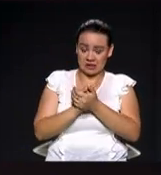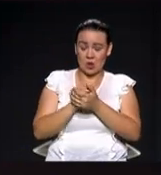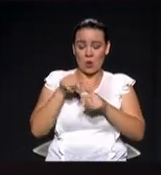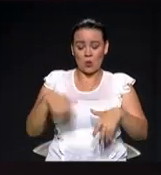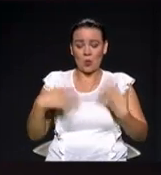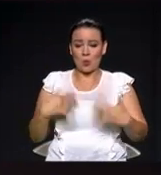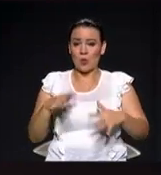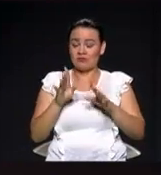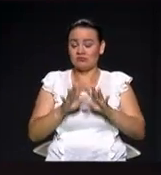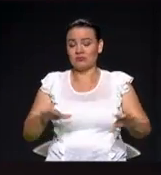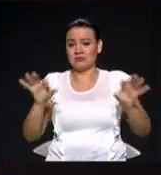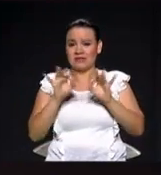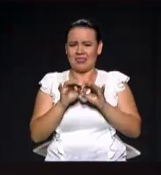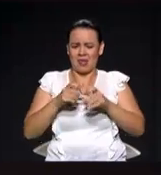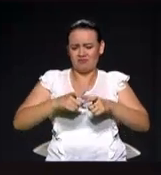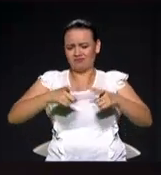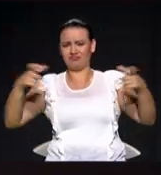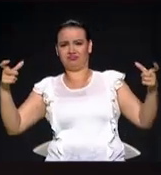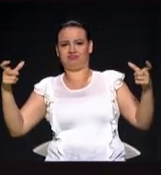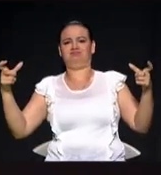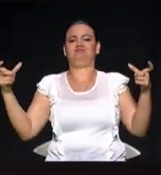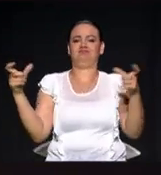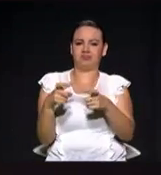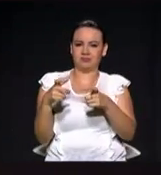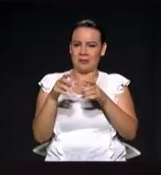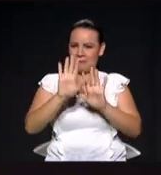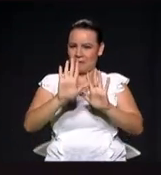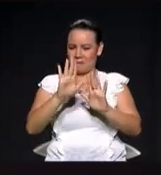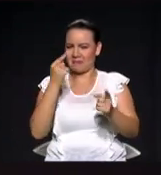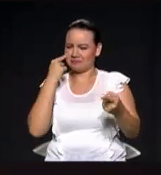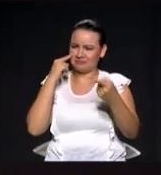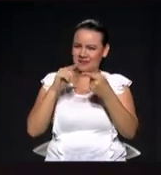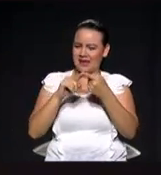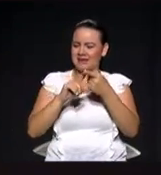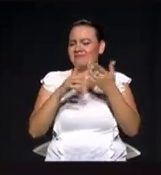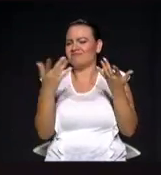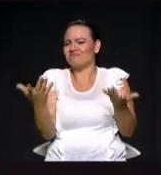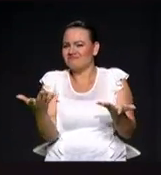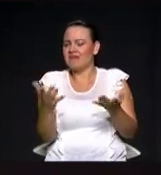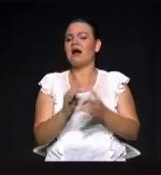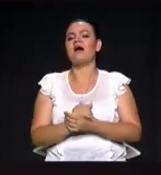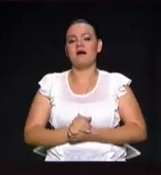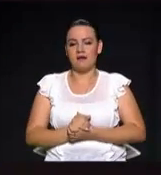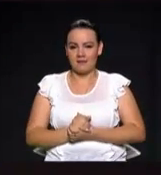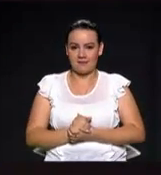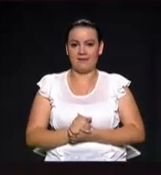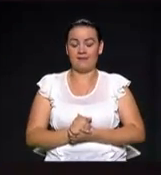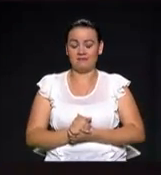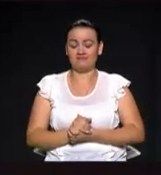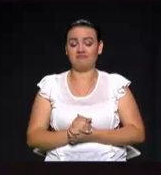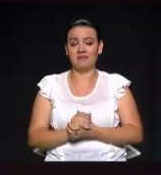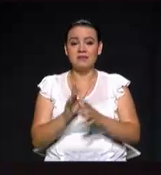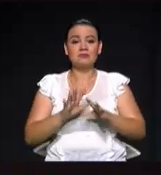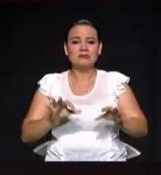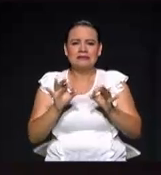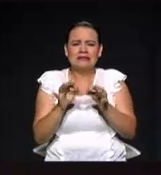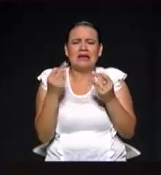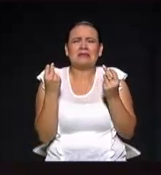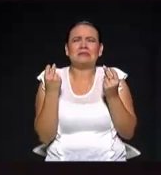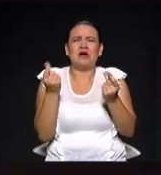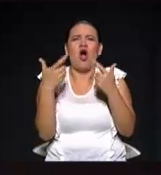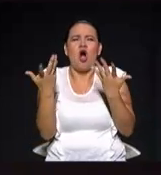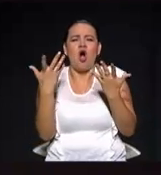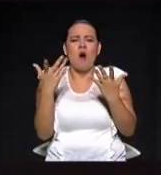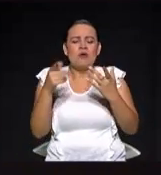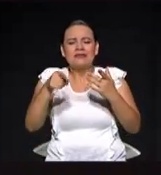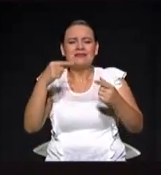a lo micro desde una mirada integral lo primero es que hay que buscarle decididamente a acelerar el plan de